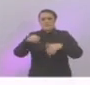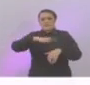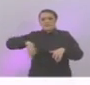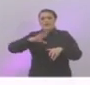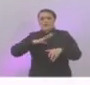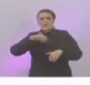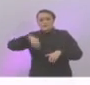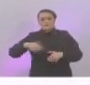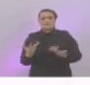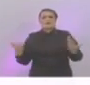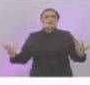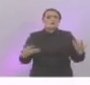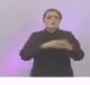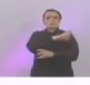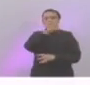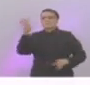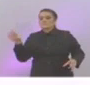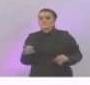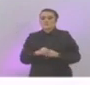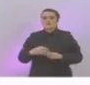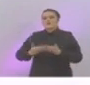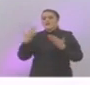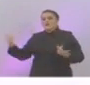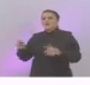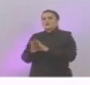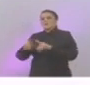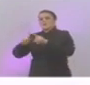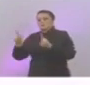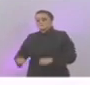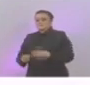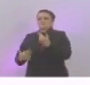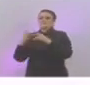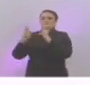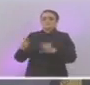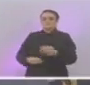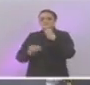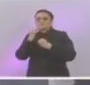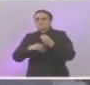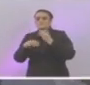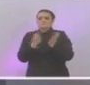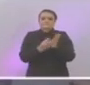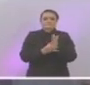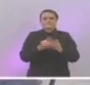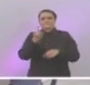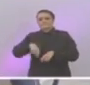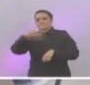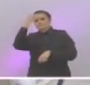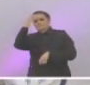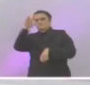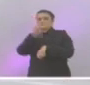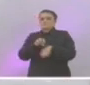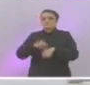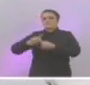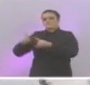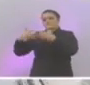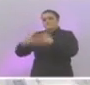automotriz, sumadas a las de la industria de electrodomésticos, alimentos, metalmecánica, minería, maquinaria